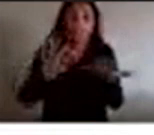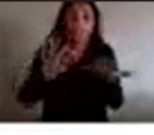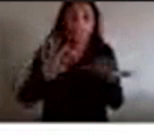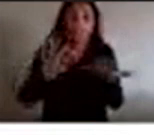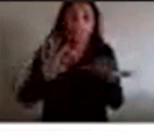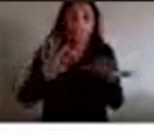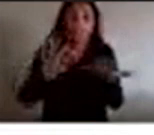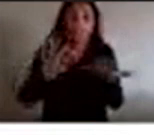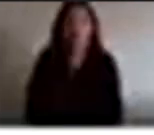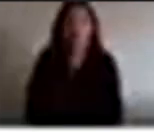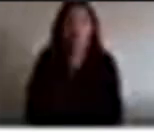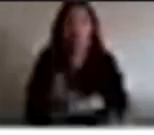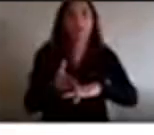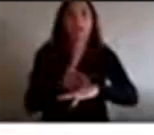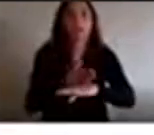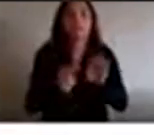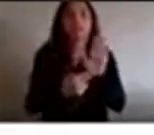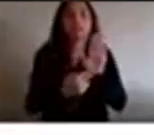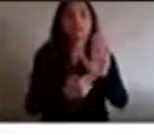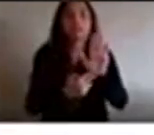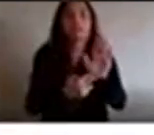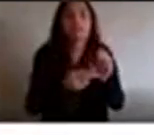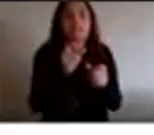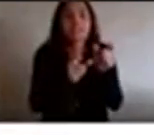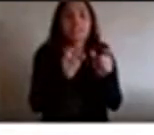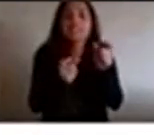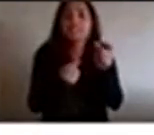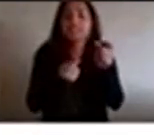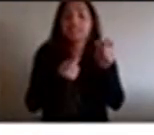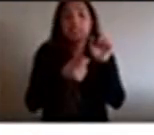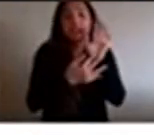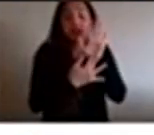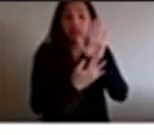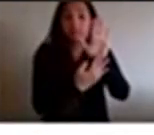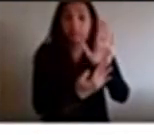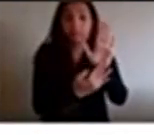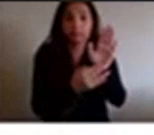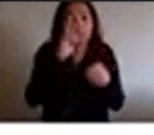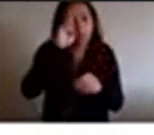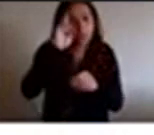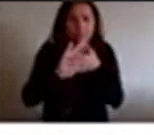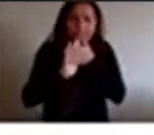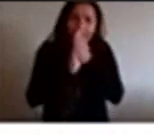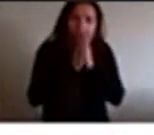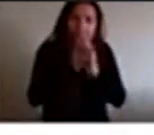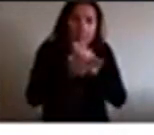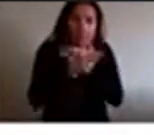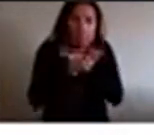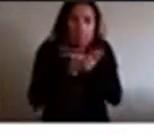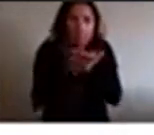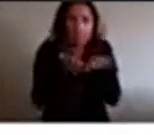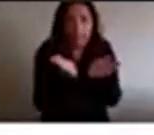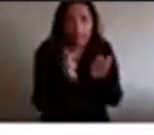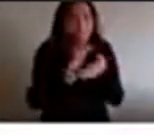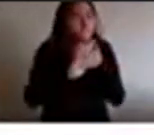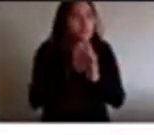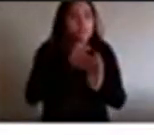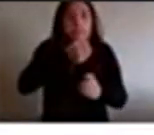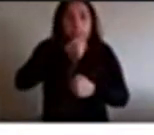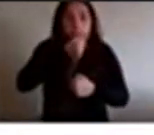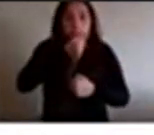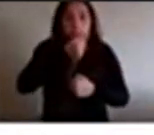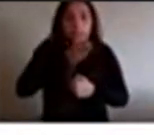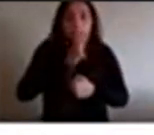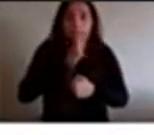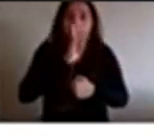de presentar a nuestros expositores, les recordamos a todos los participantes que van a mantener sus micrófonos en silencio y